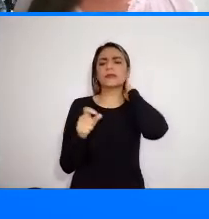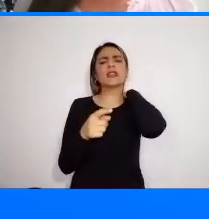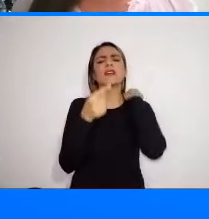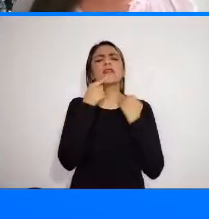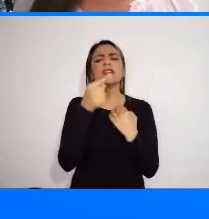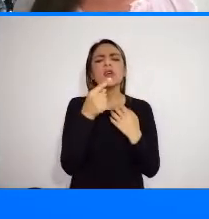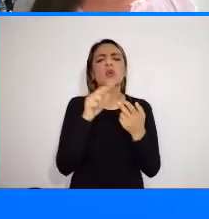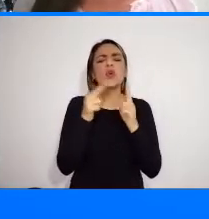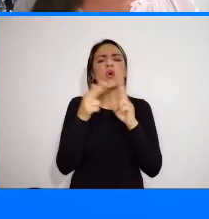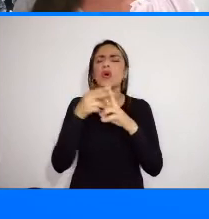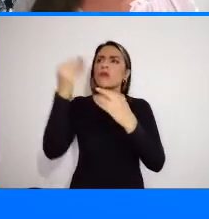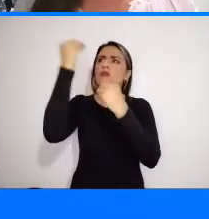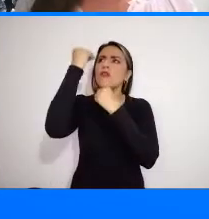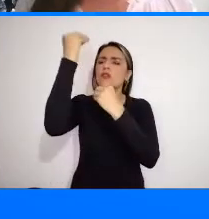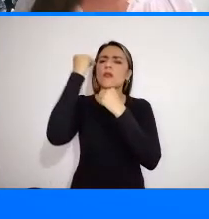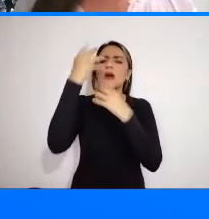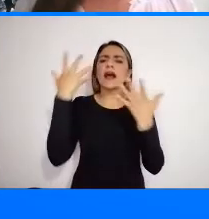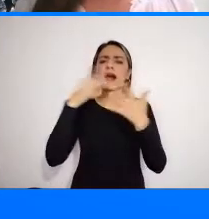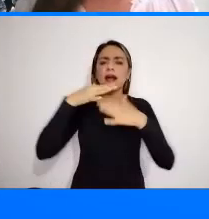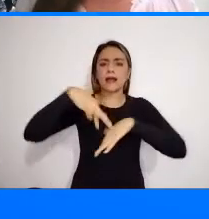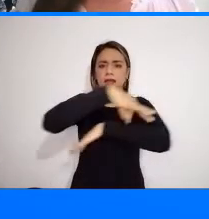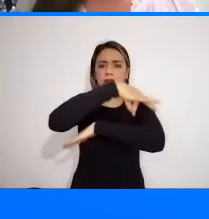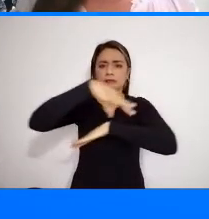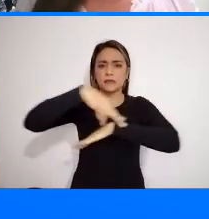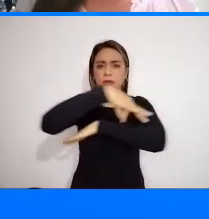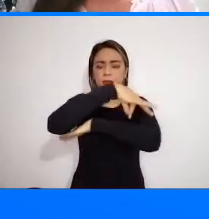su formación en arquitectura.